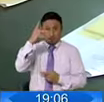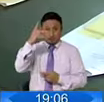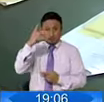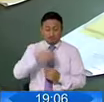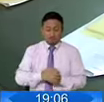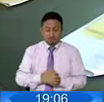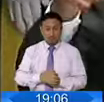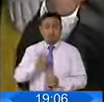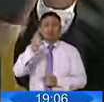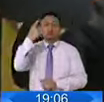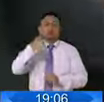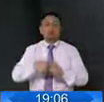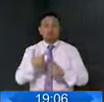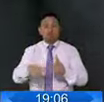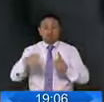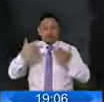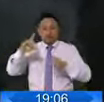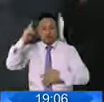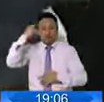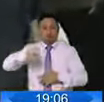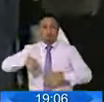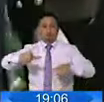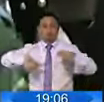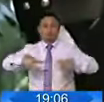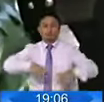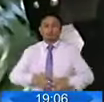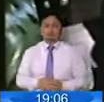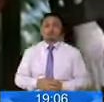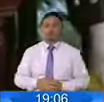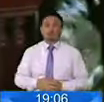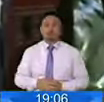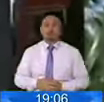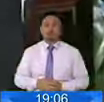ante el primer mes de gobierno de Lenín Moreno. Informó Javier Gallo.